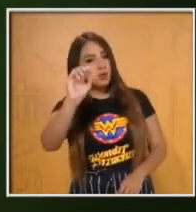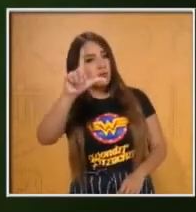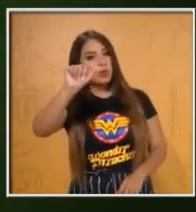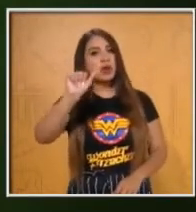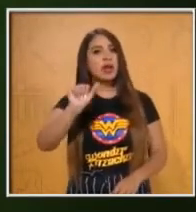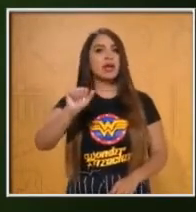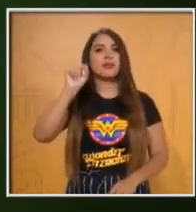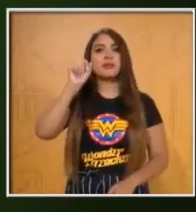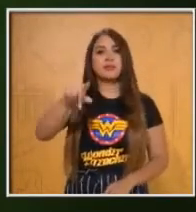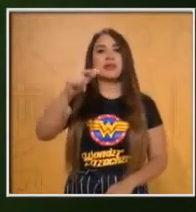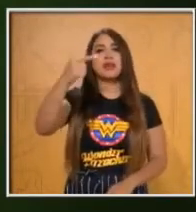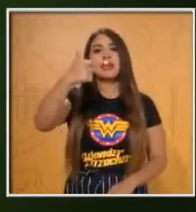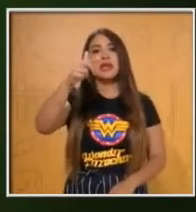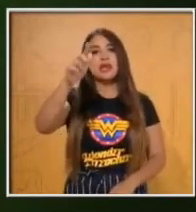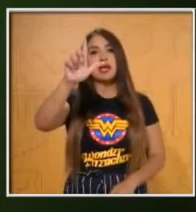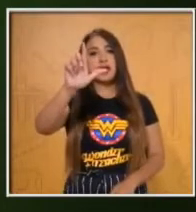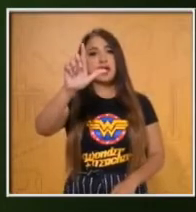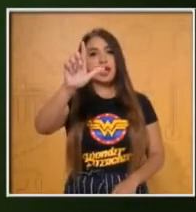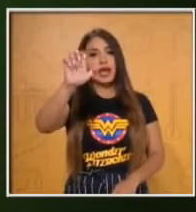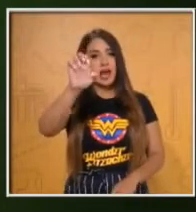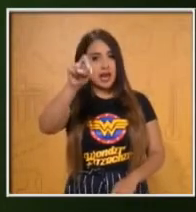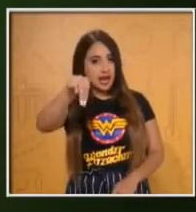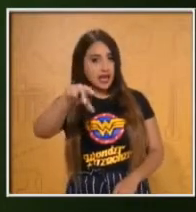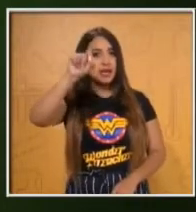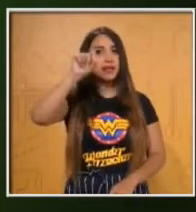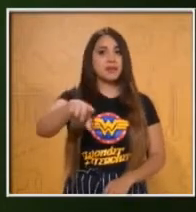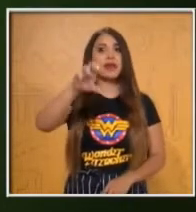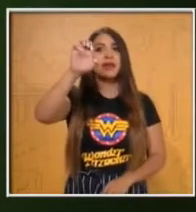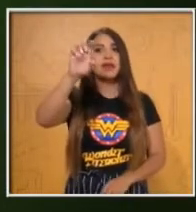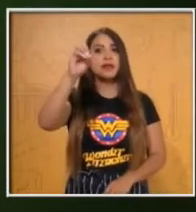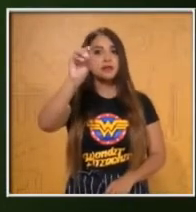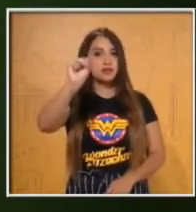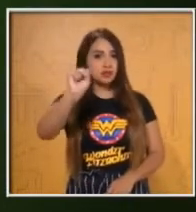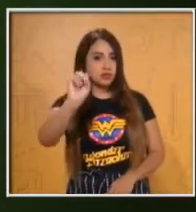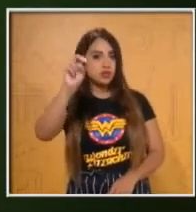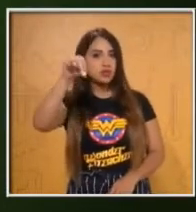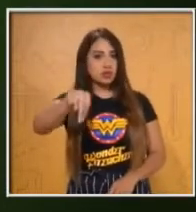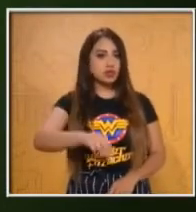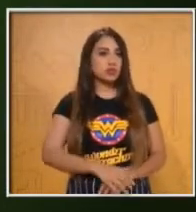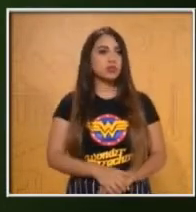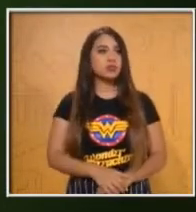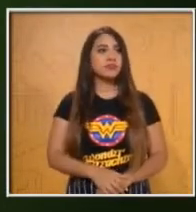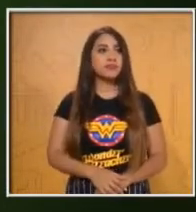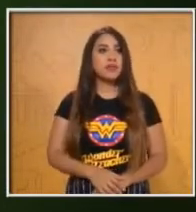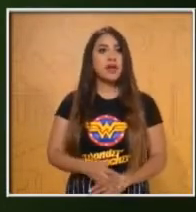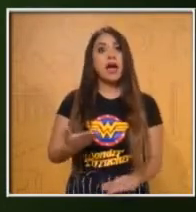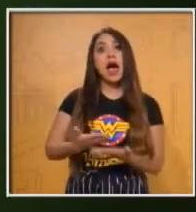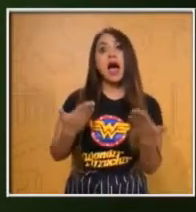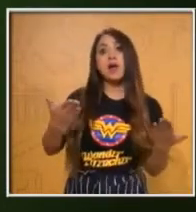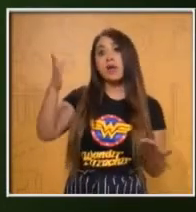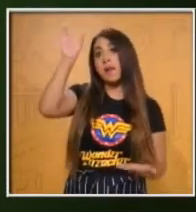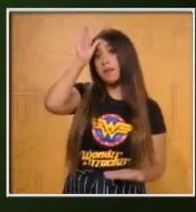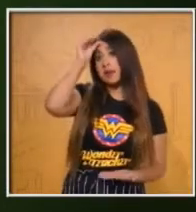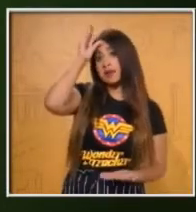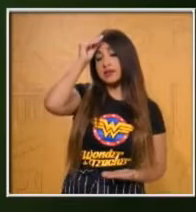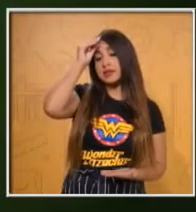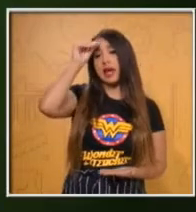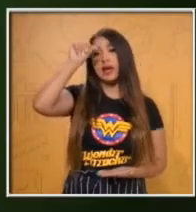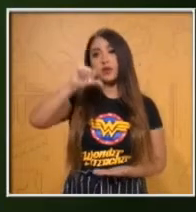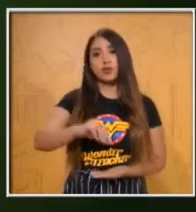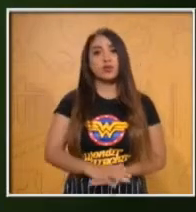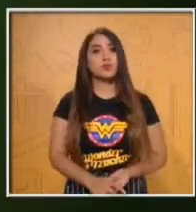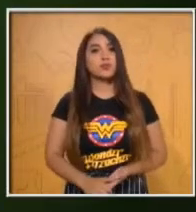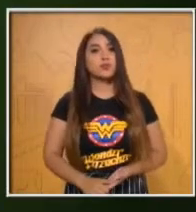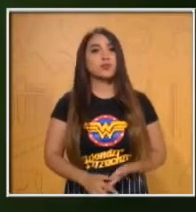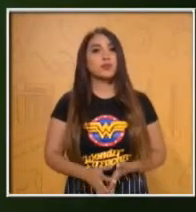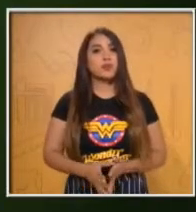gracias a estos niños que nos mandaron sus fotos, a Edson. Y nos vamos al aprendizaje esperado. ¿Cuál es,